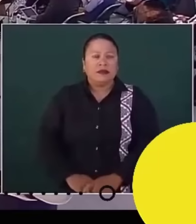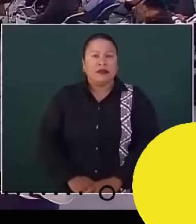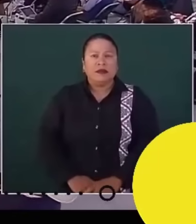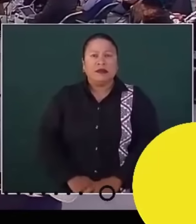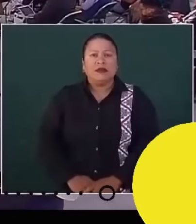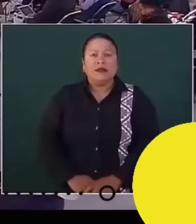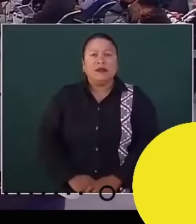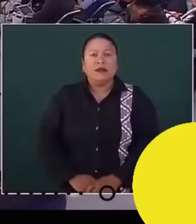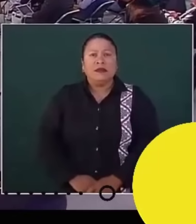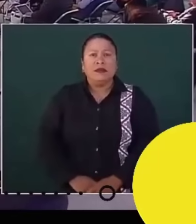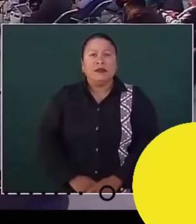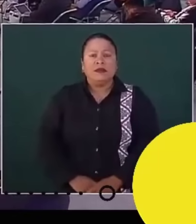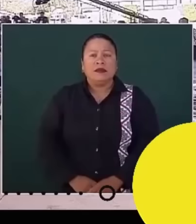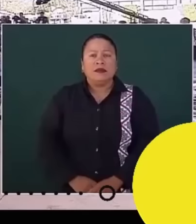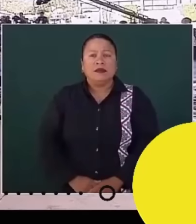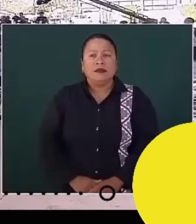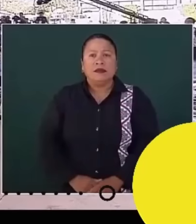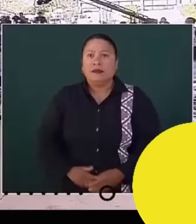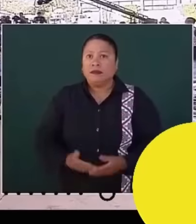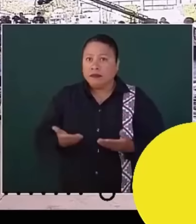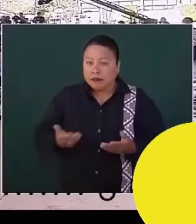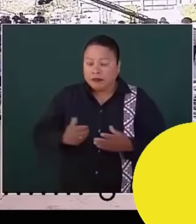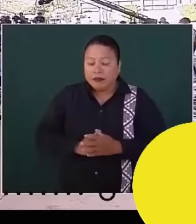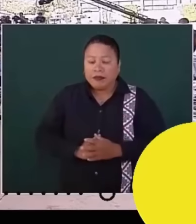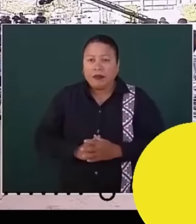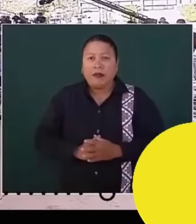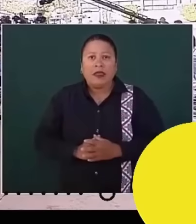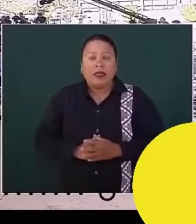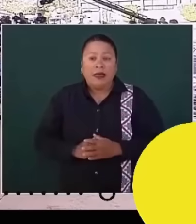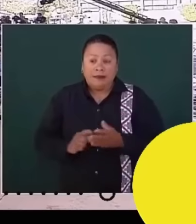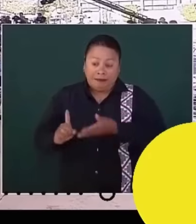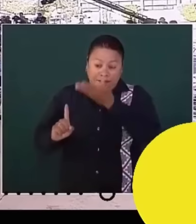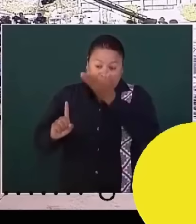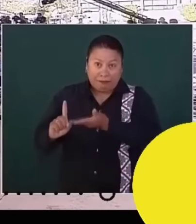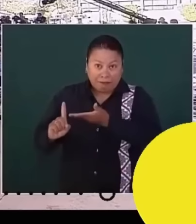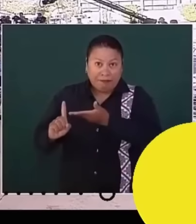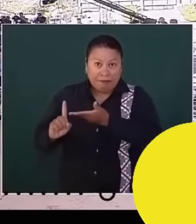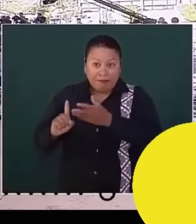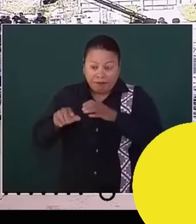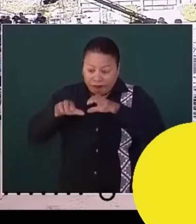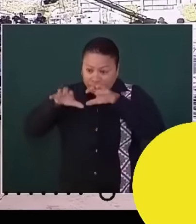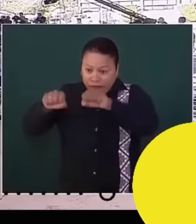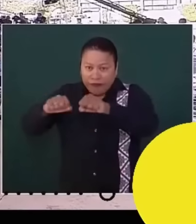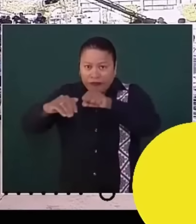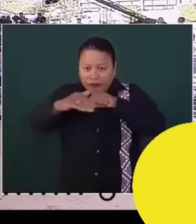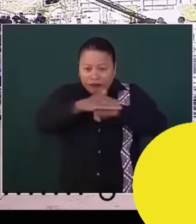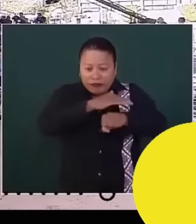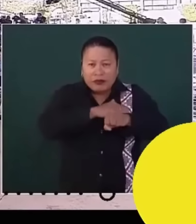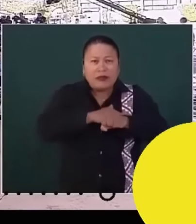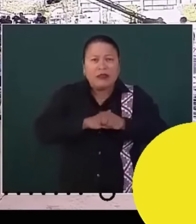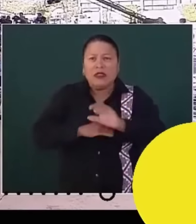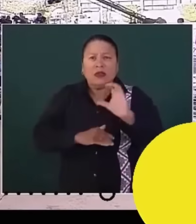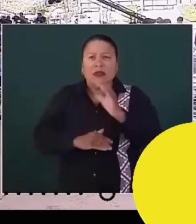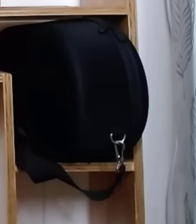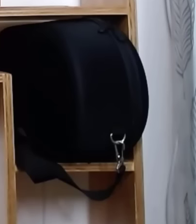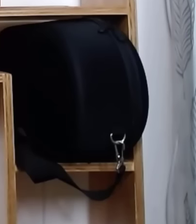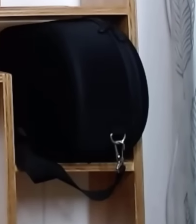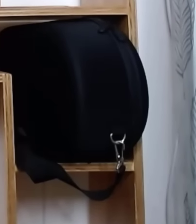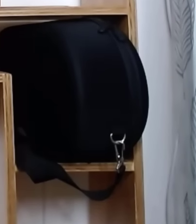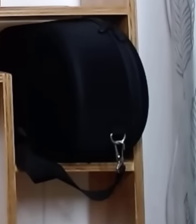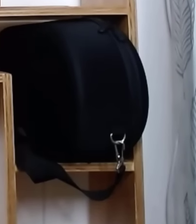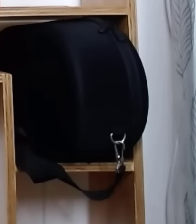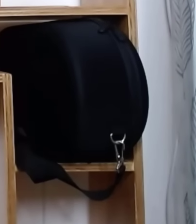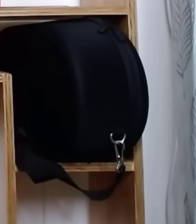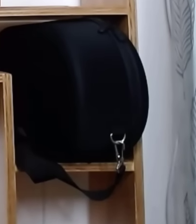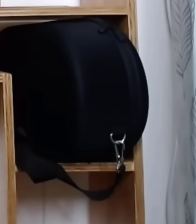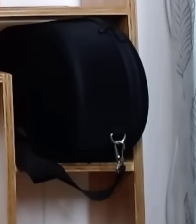México sobre la detención de Néstor Isidro Pérez Salas, alias el Nini, detenido el pasado miércoles 22 de octubre en Culiacán, Sinaloa. Tuvieron